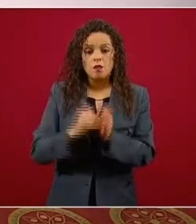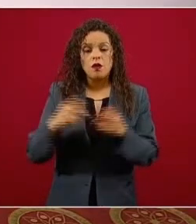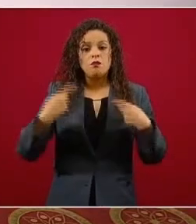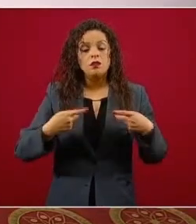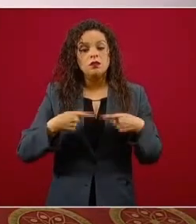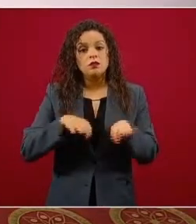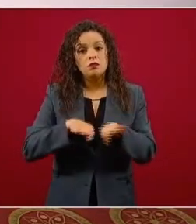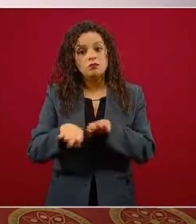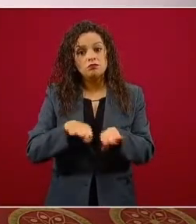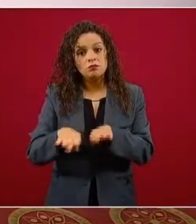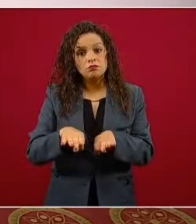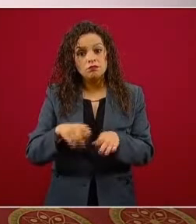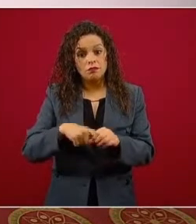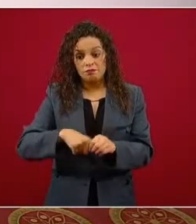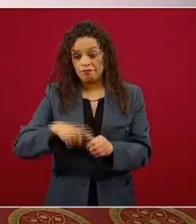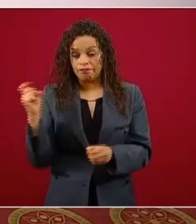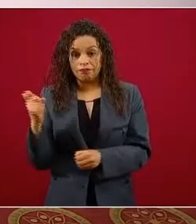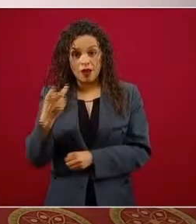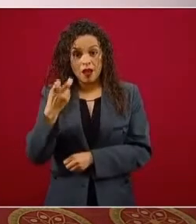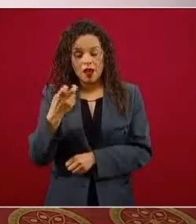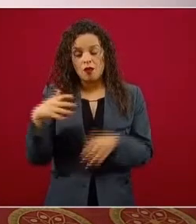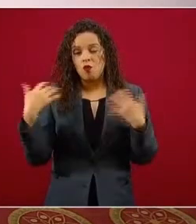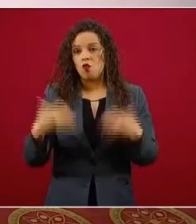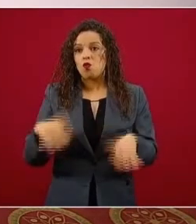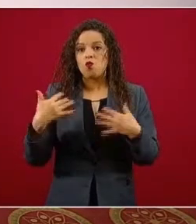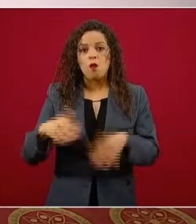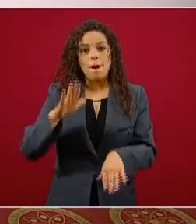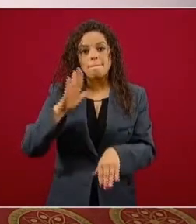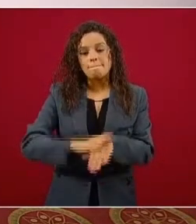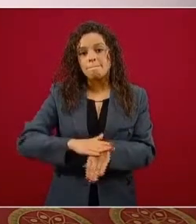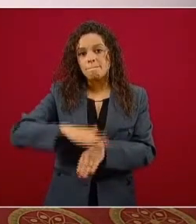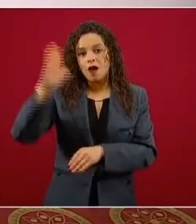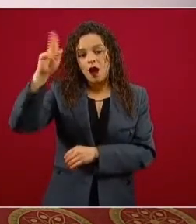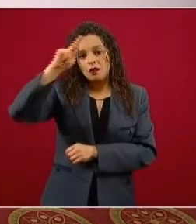Fue lo peor, lo más difícil,